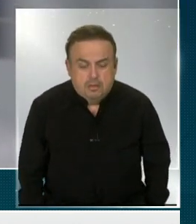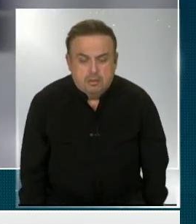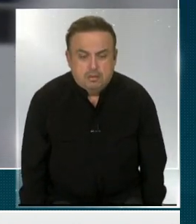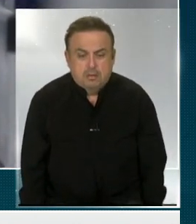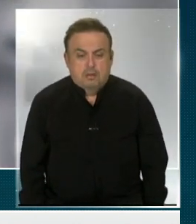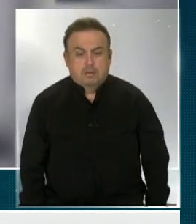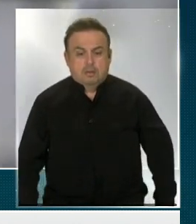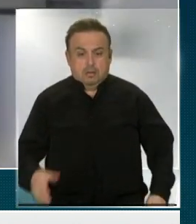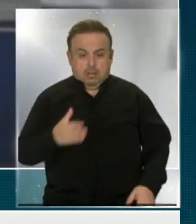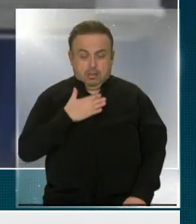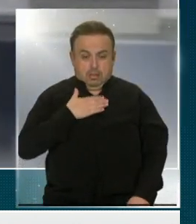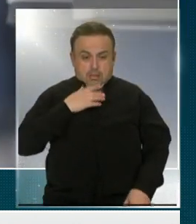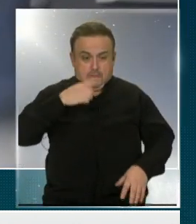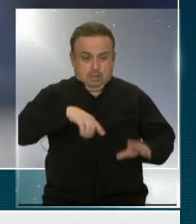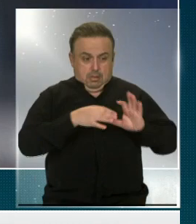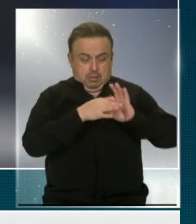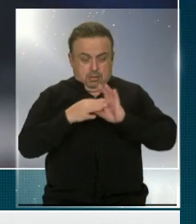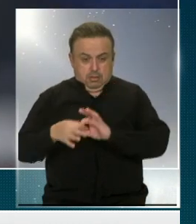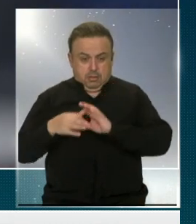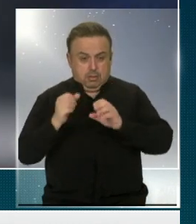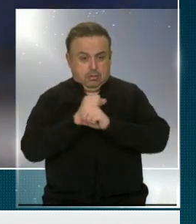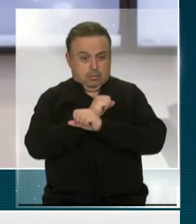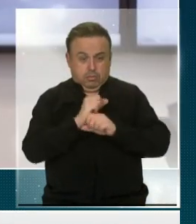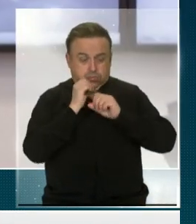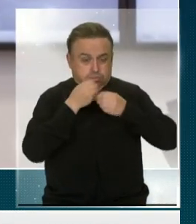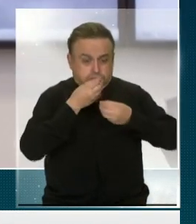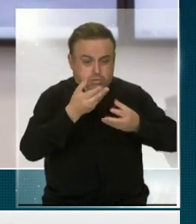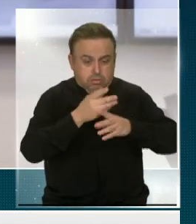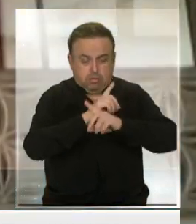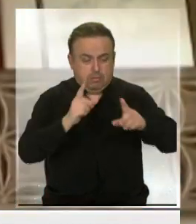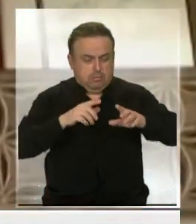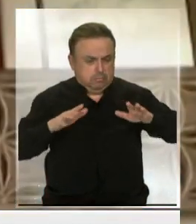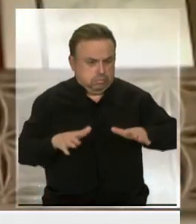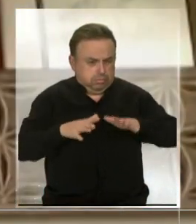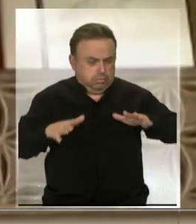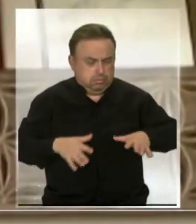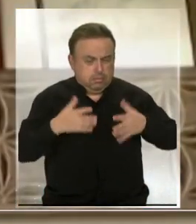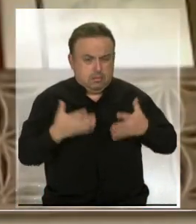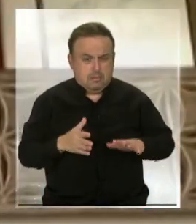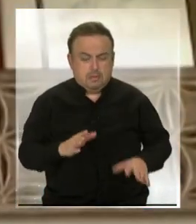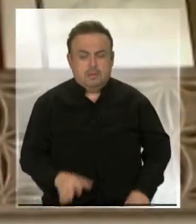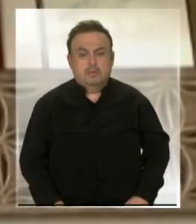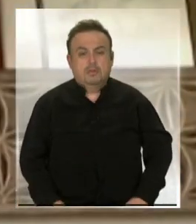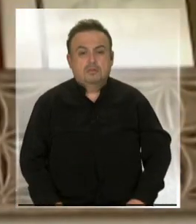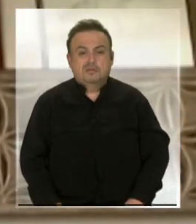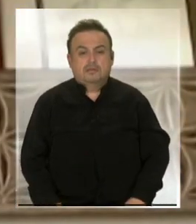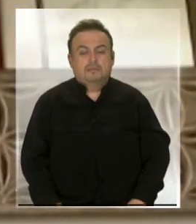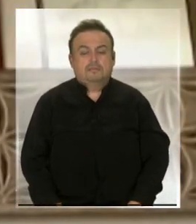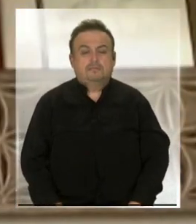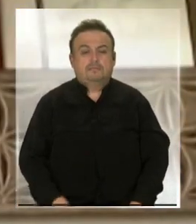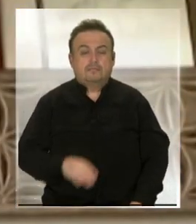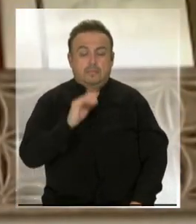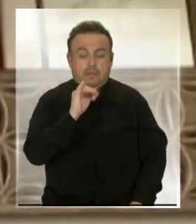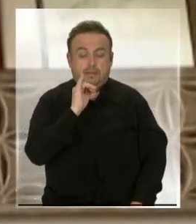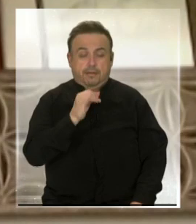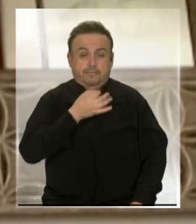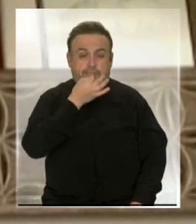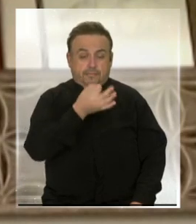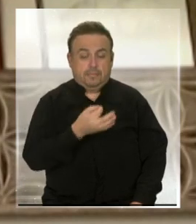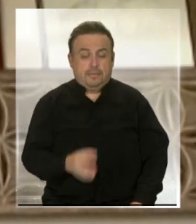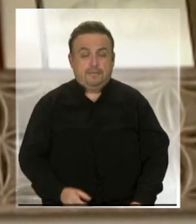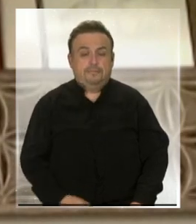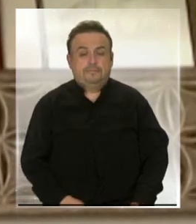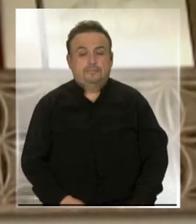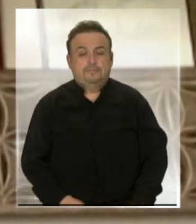porque estamos trabajando fuertemente en ello y estamos todavía en las etapas regulatorias lo que sí puedo decir